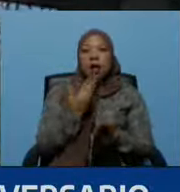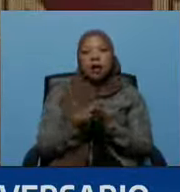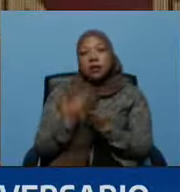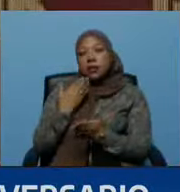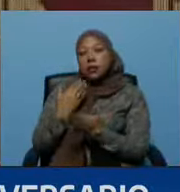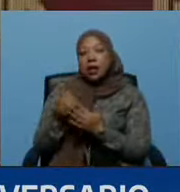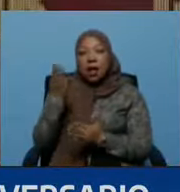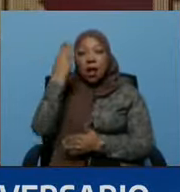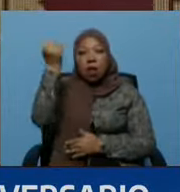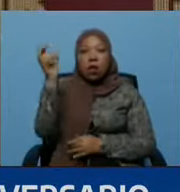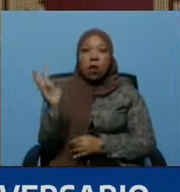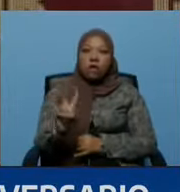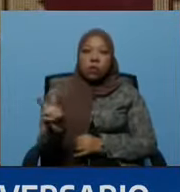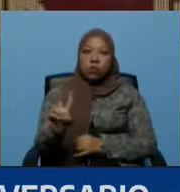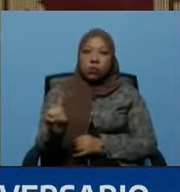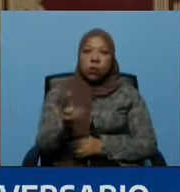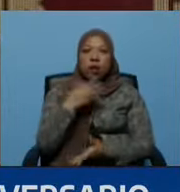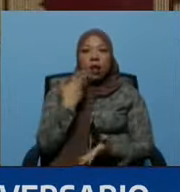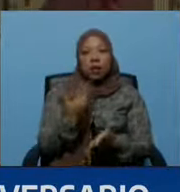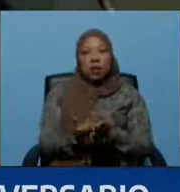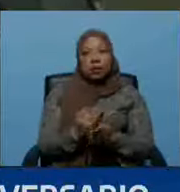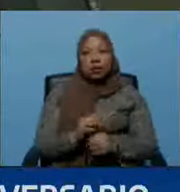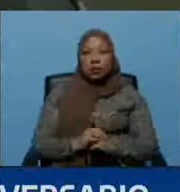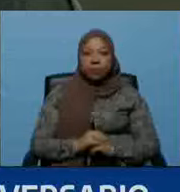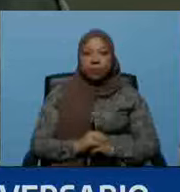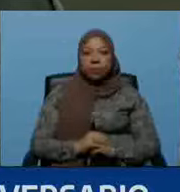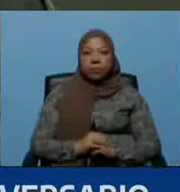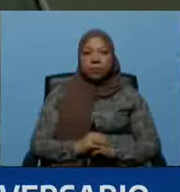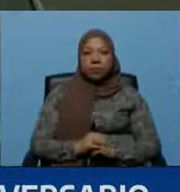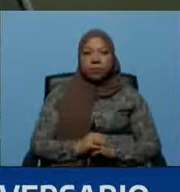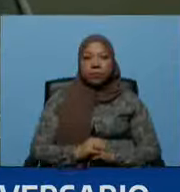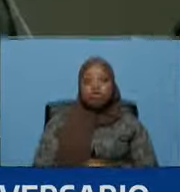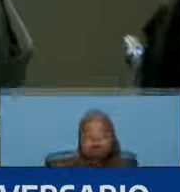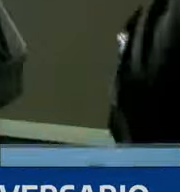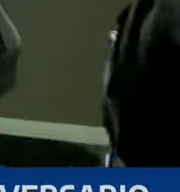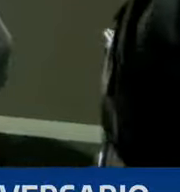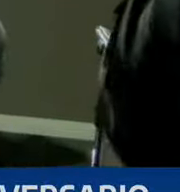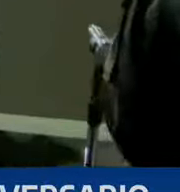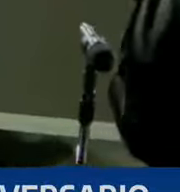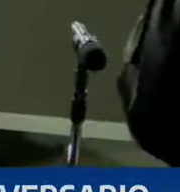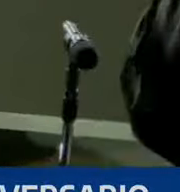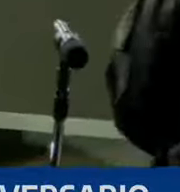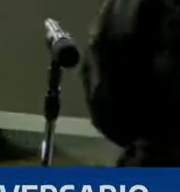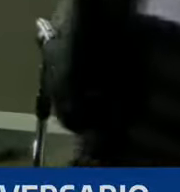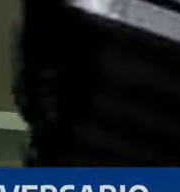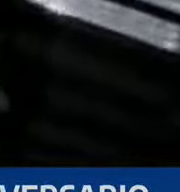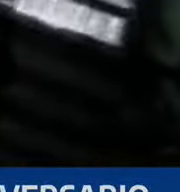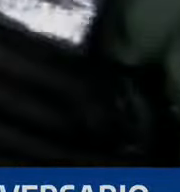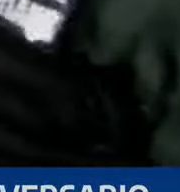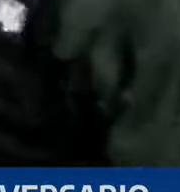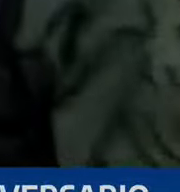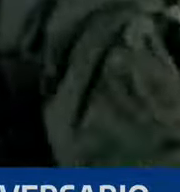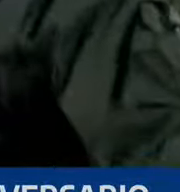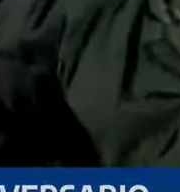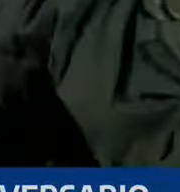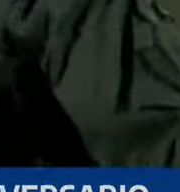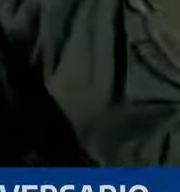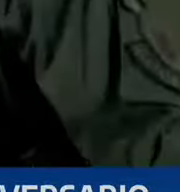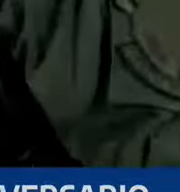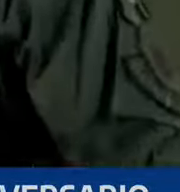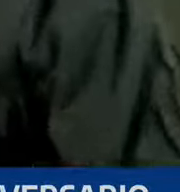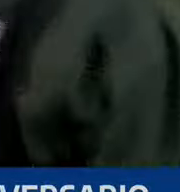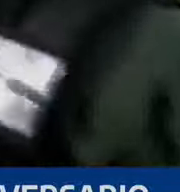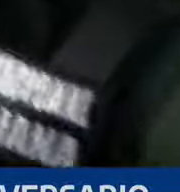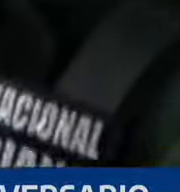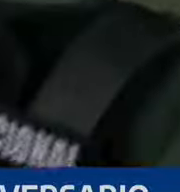Que Dios bendiga a Venezuela. Muchas gracias. De esta manera ha culminado esta reunión de trabajo en el Centro Operacional del